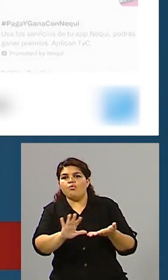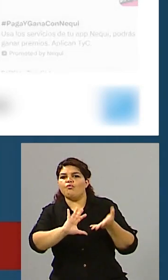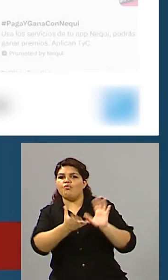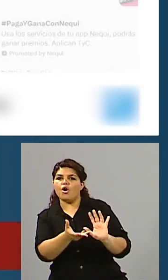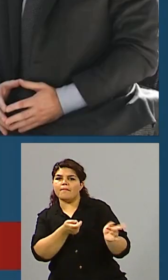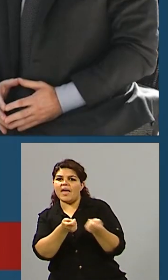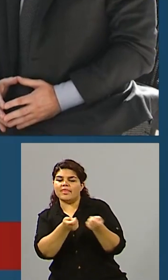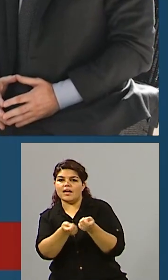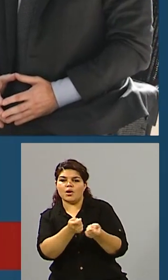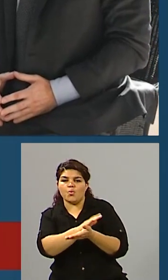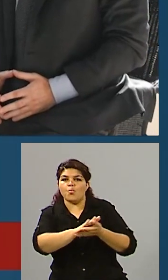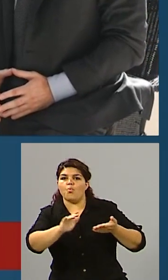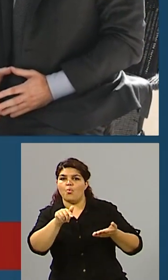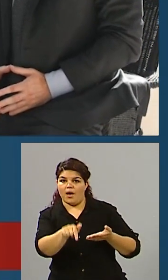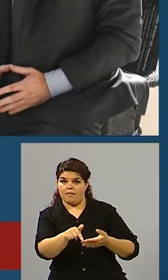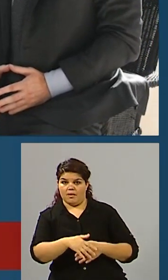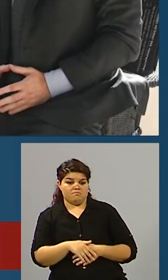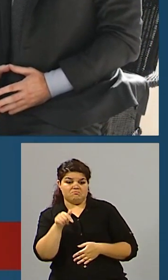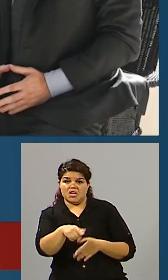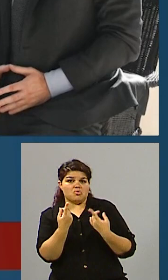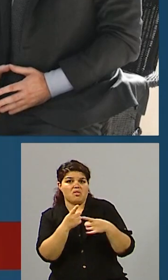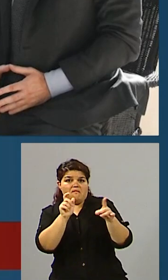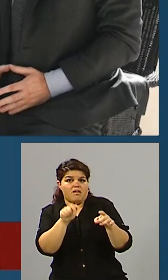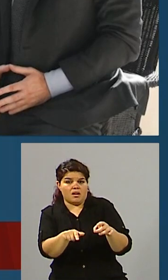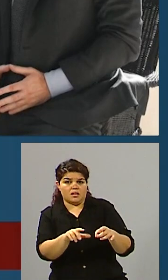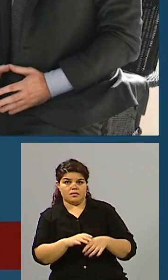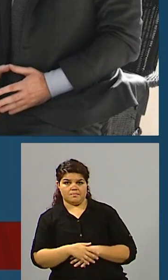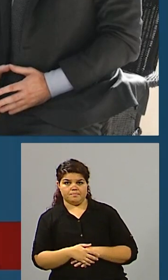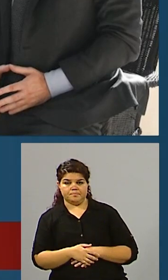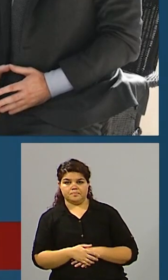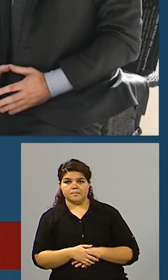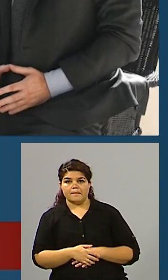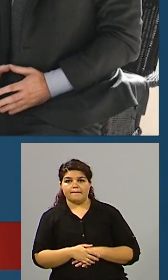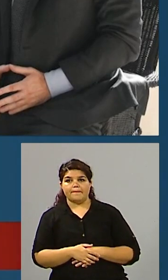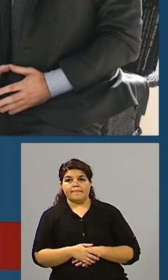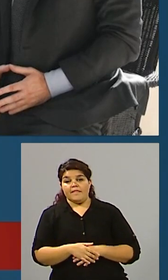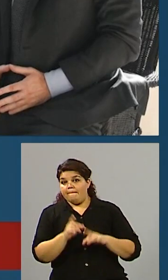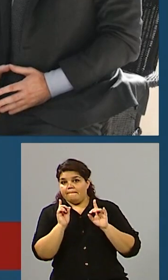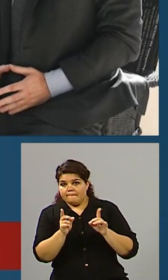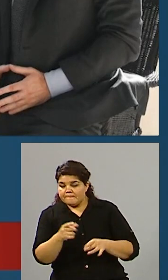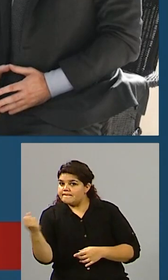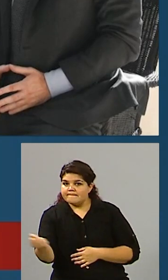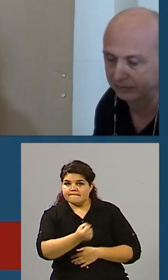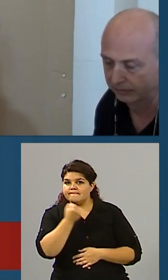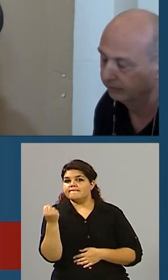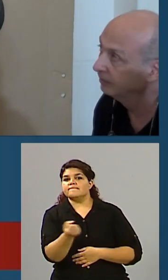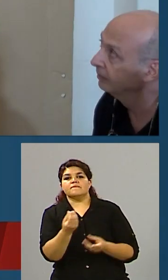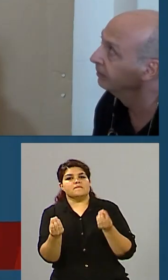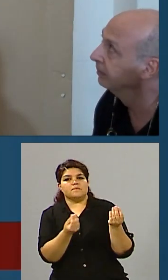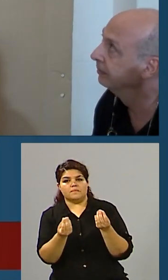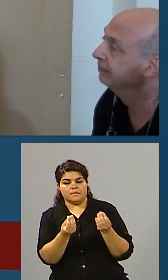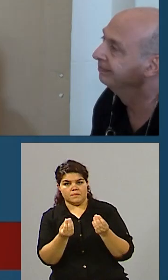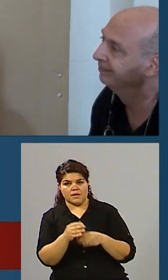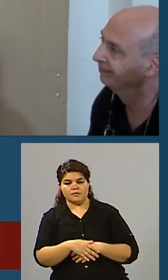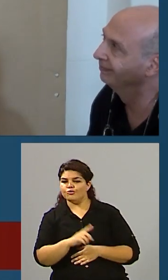evidentemente son definitivamente otros. Por otra parte, lo que sí es importante es que